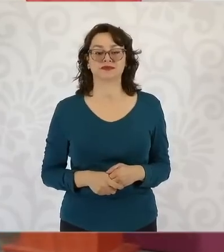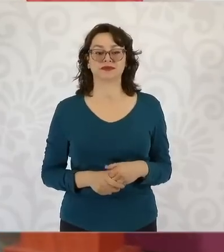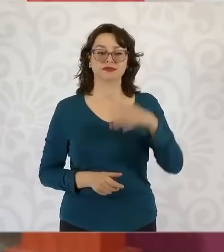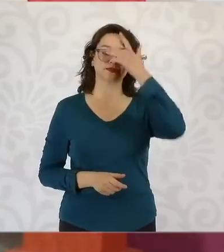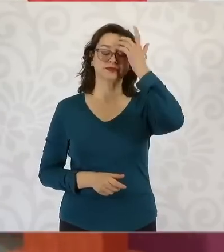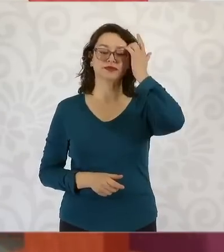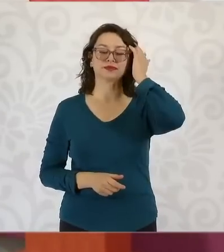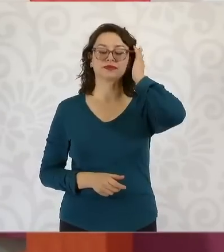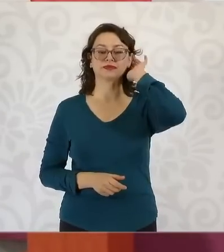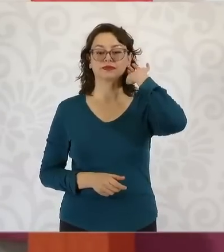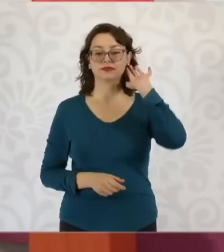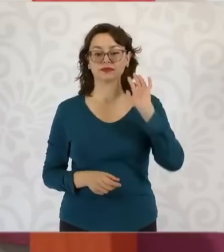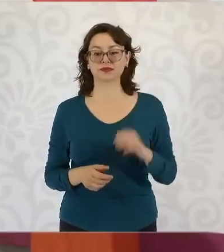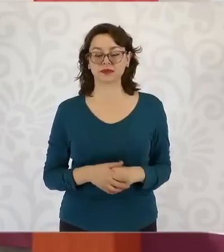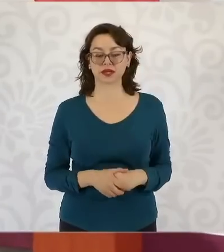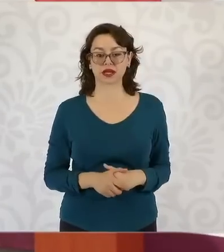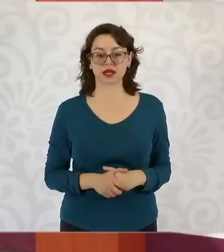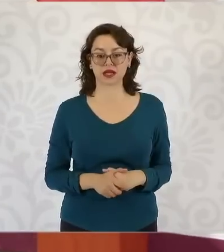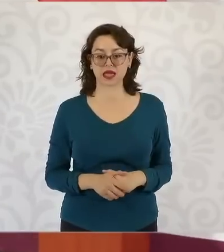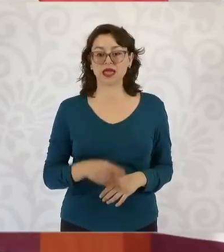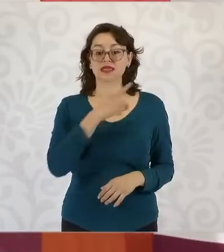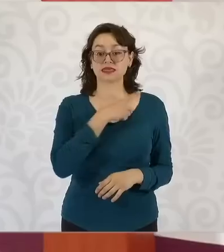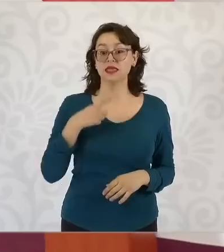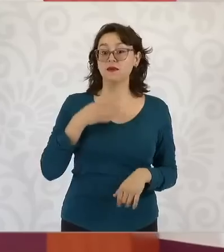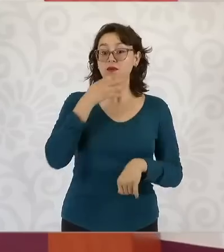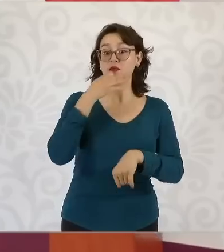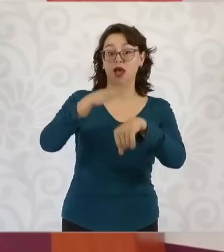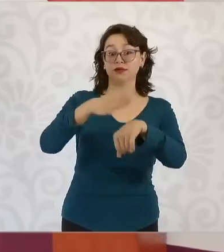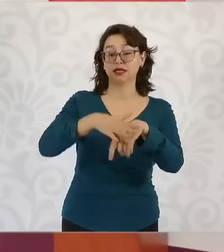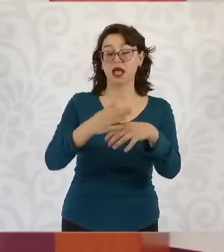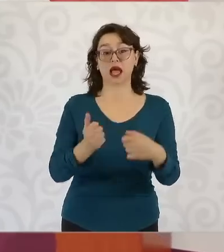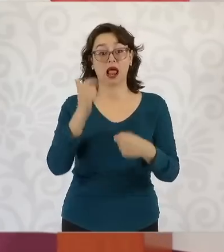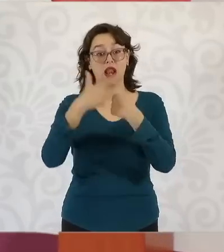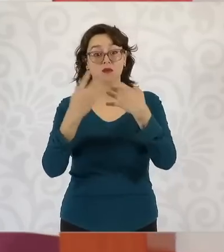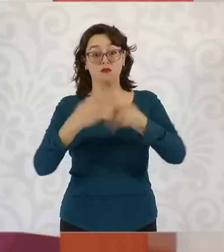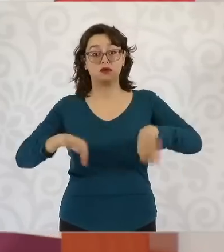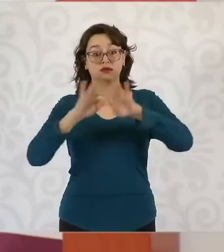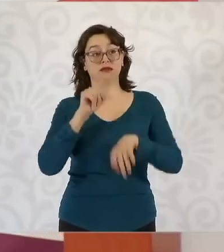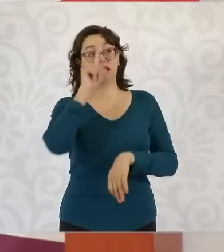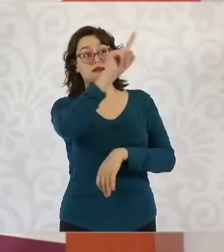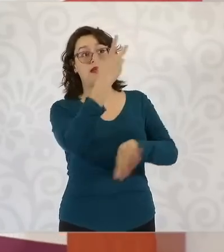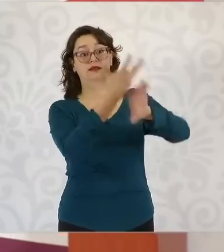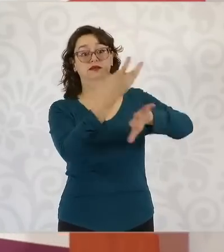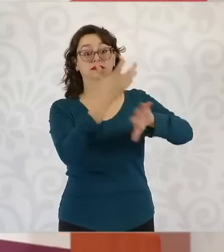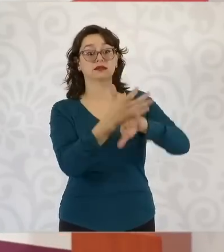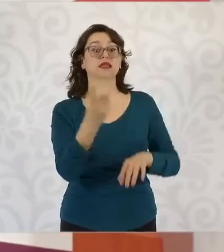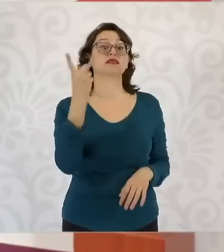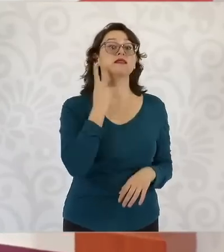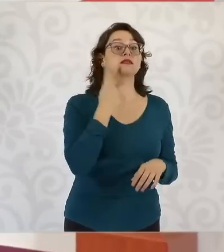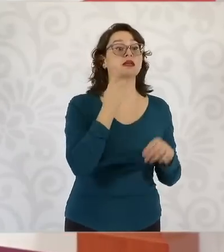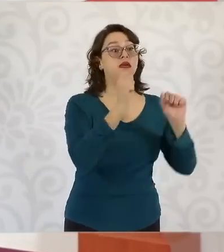esta madrugada en realidad se aprobó el presupuesto en el Congreso de los Estados Unidos, todavía falta que pase por el